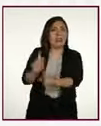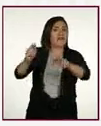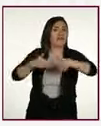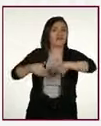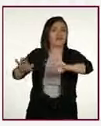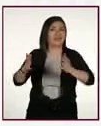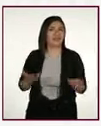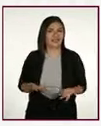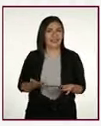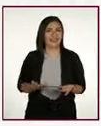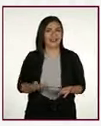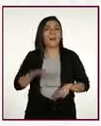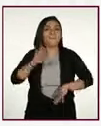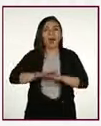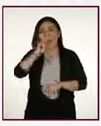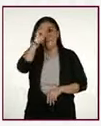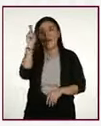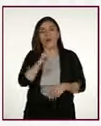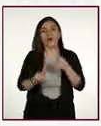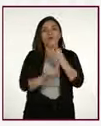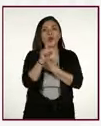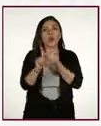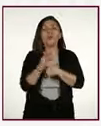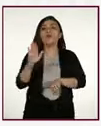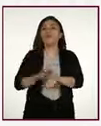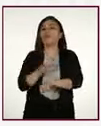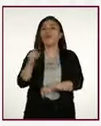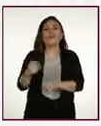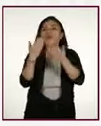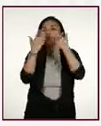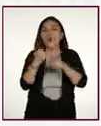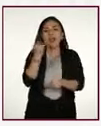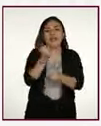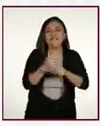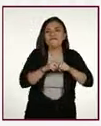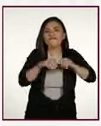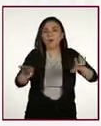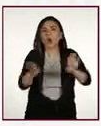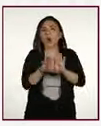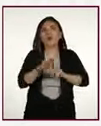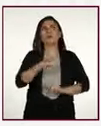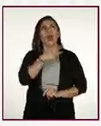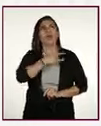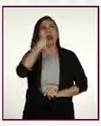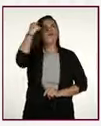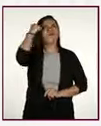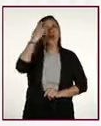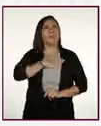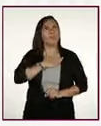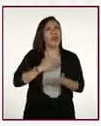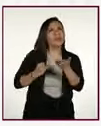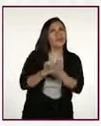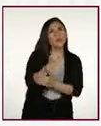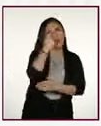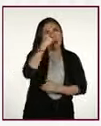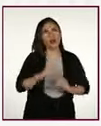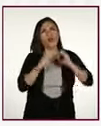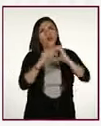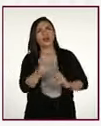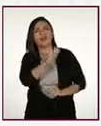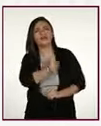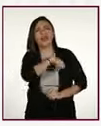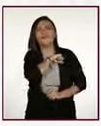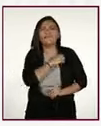albedrío expuesto. De libre albedrío porque ni siquiera tiene la información para poder tomar decisiones que cuiden su salud.